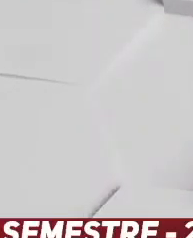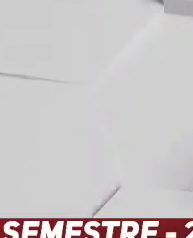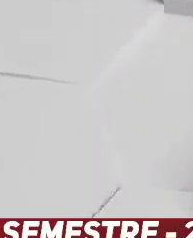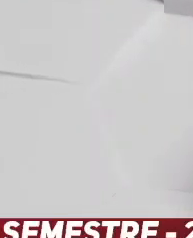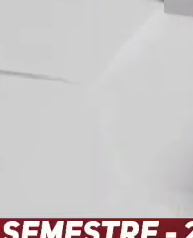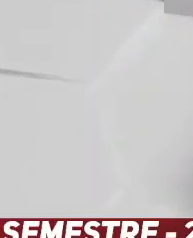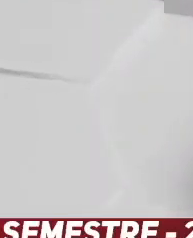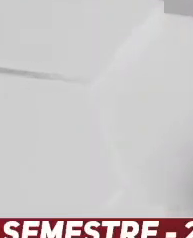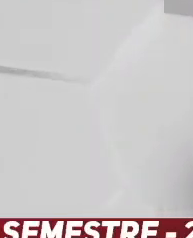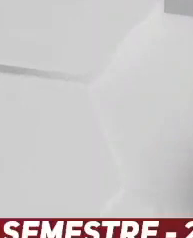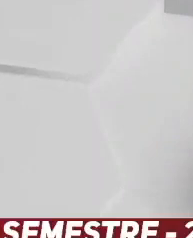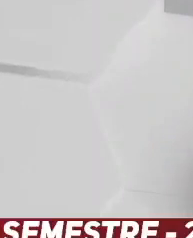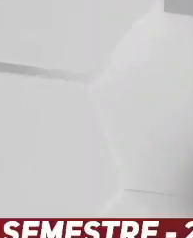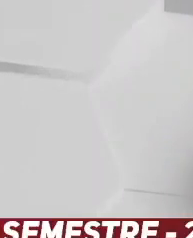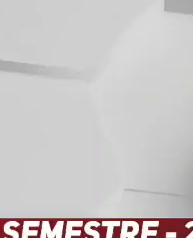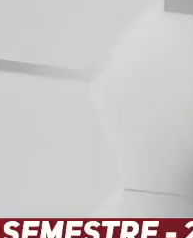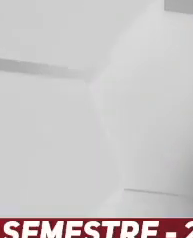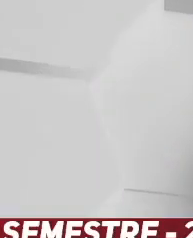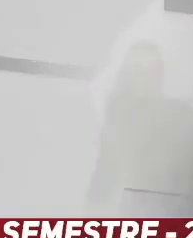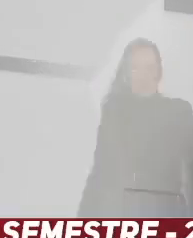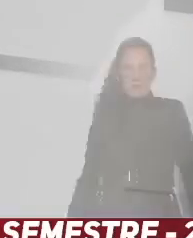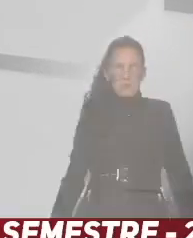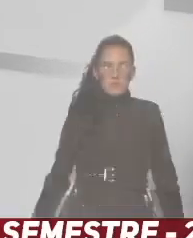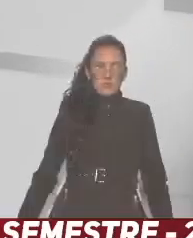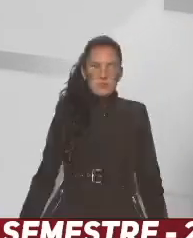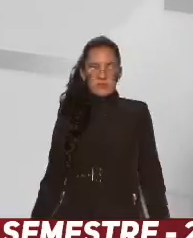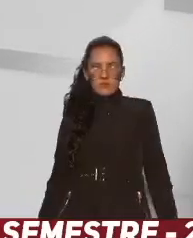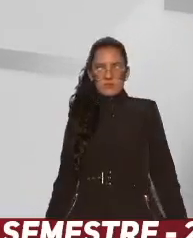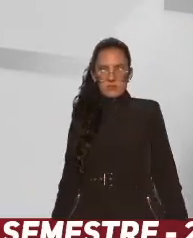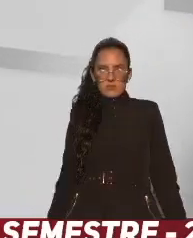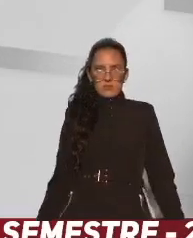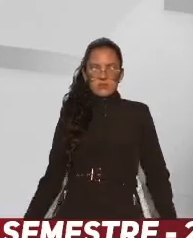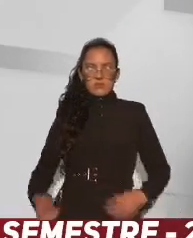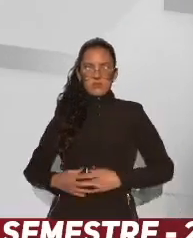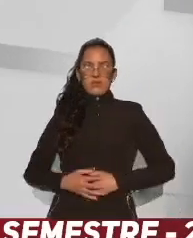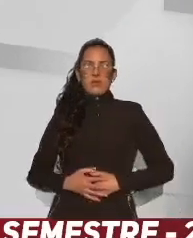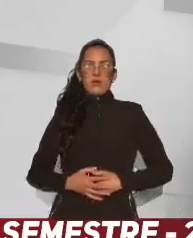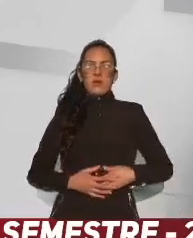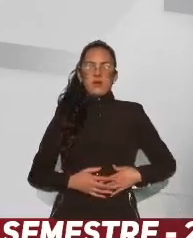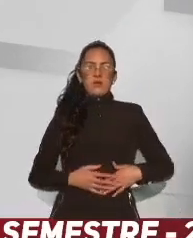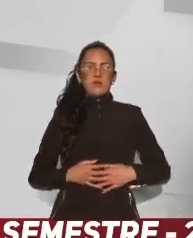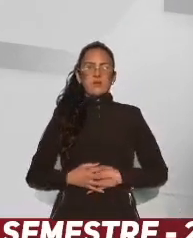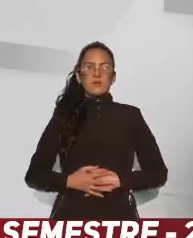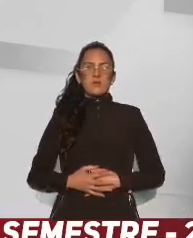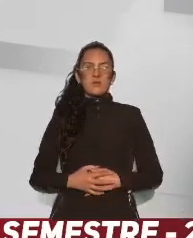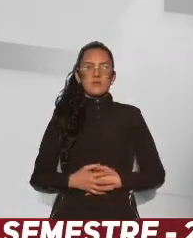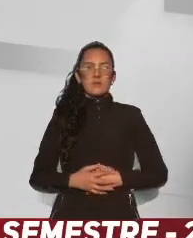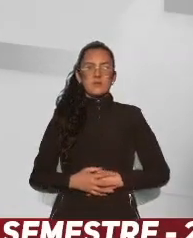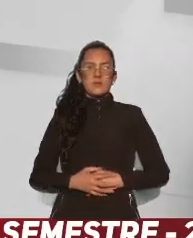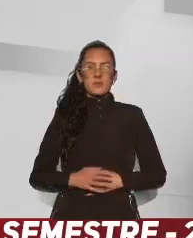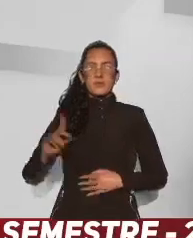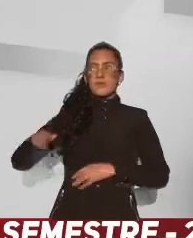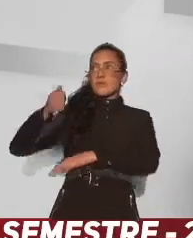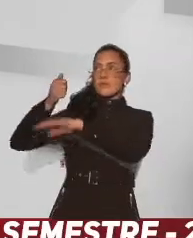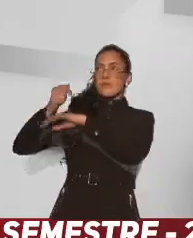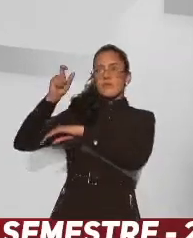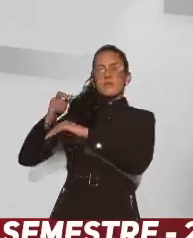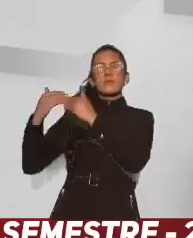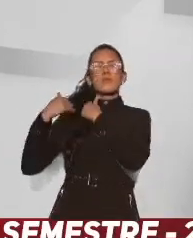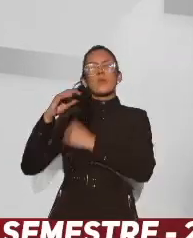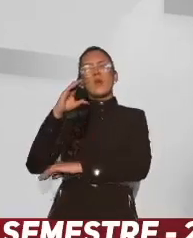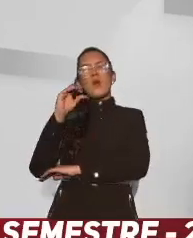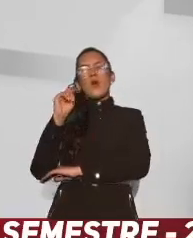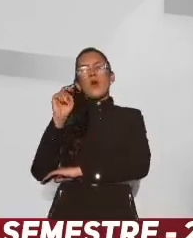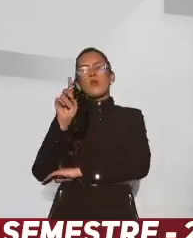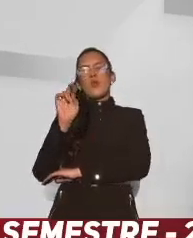de las funciones de la Inspección General del Ejército. Desde la misma Inspección General del Ejército, liderada por el señor Mayor General Juan Carlos Correa Consuegra,